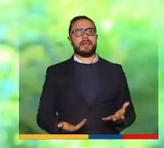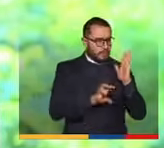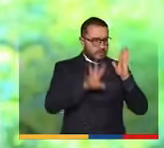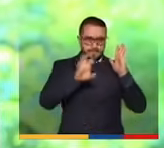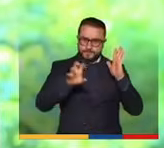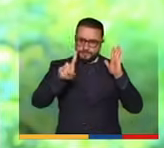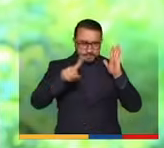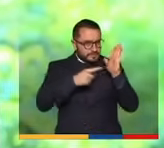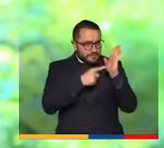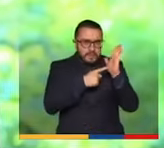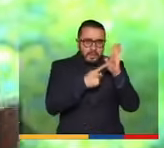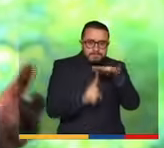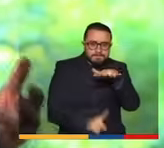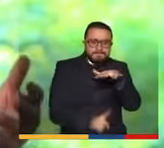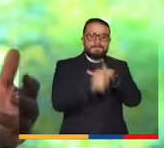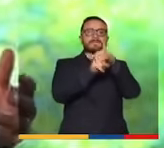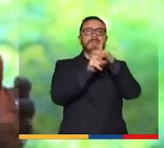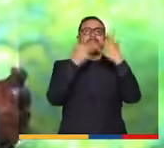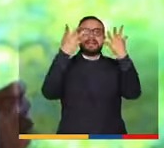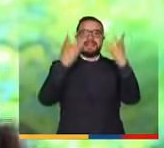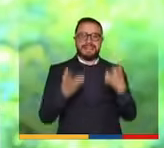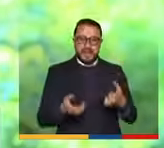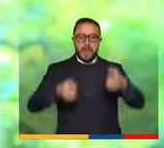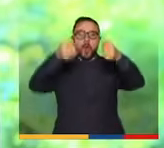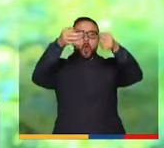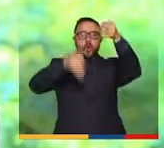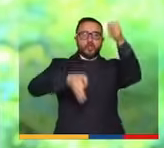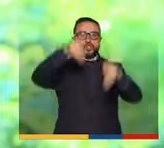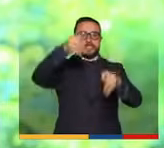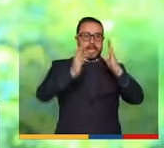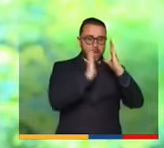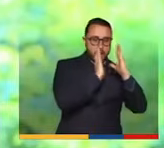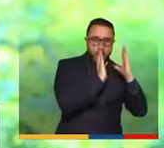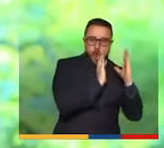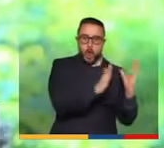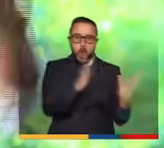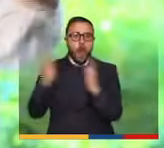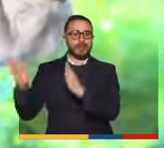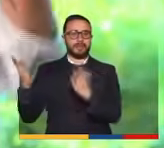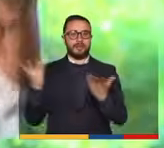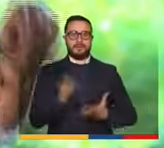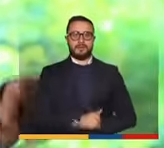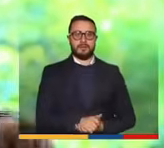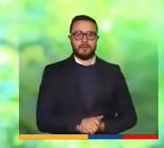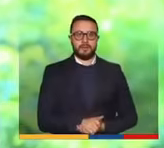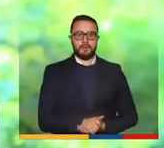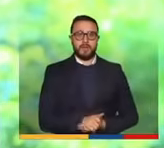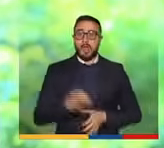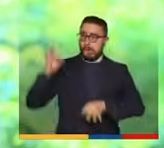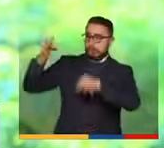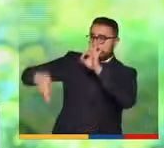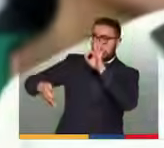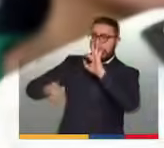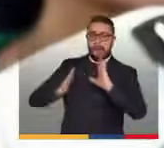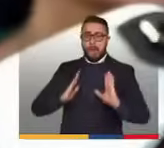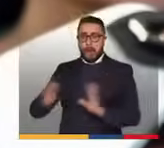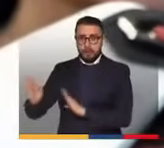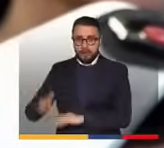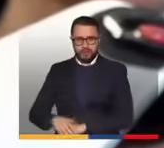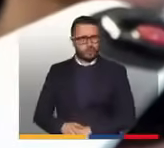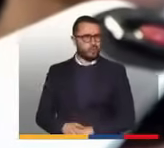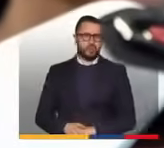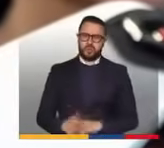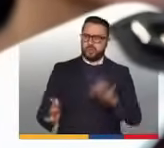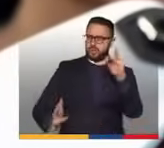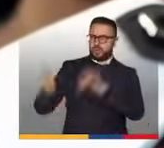que creó fue el orden de la justicia. No hay orden de la injusticia.